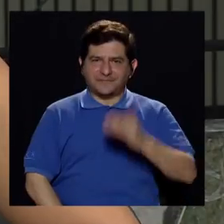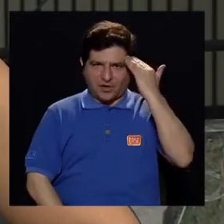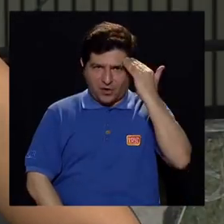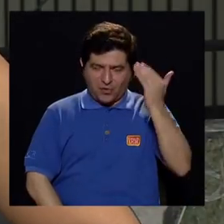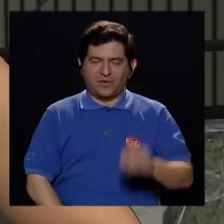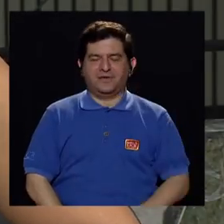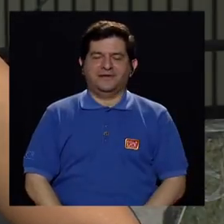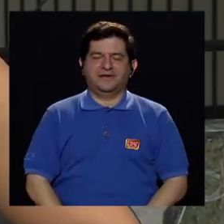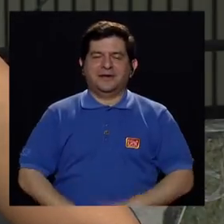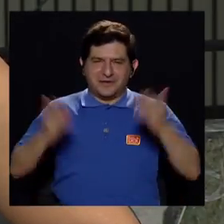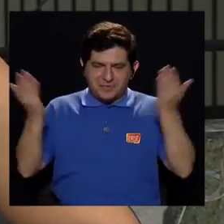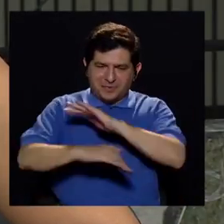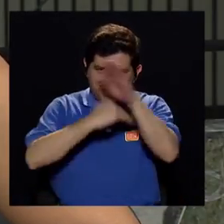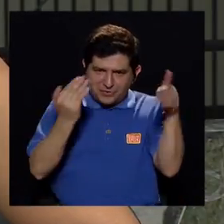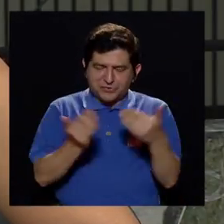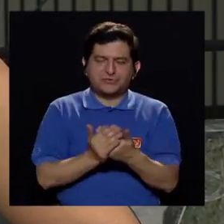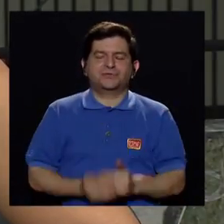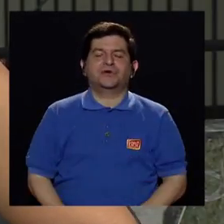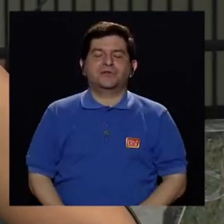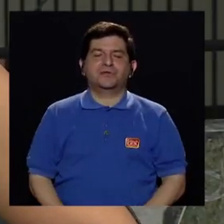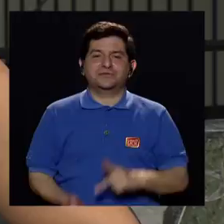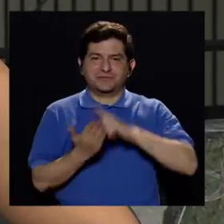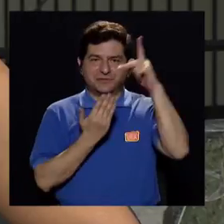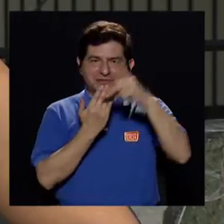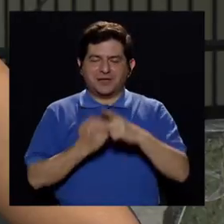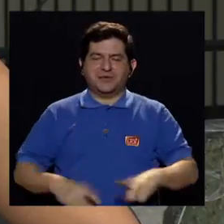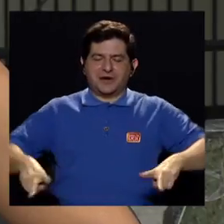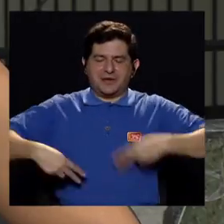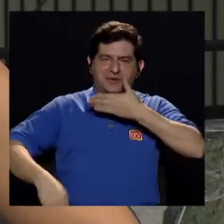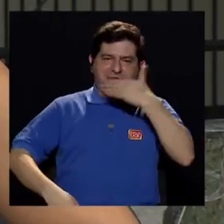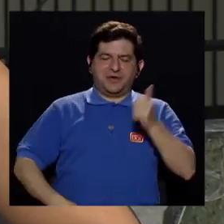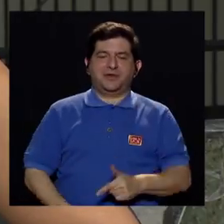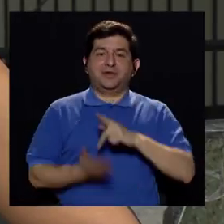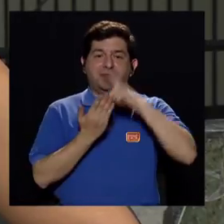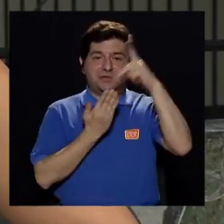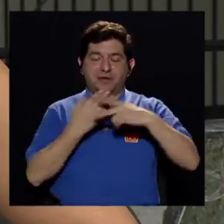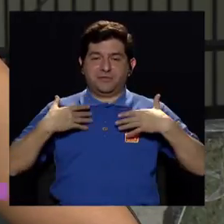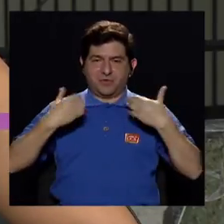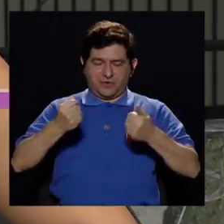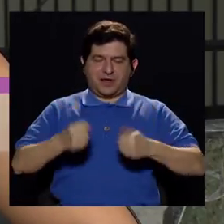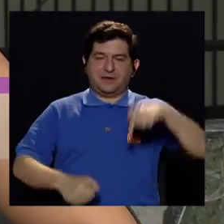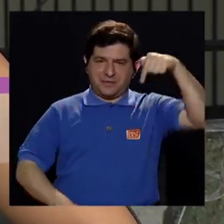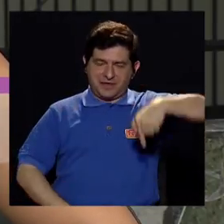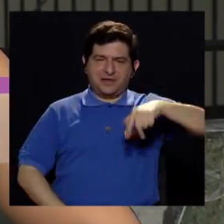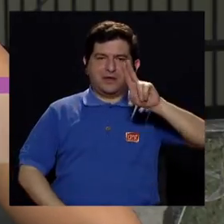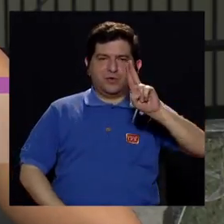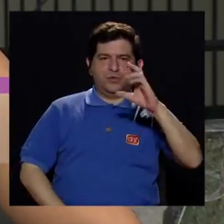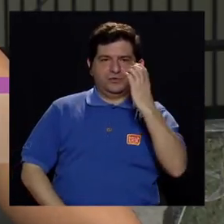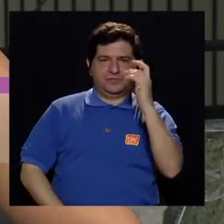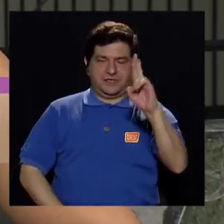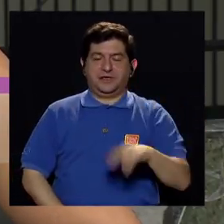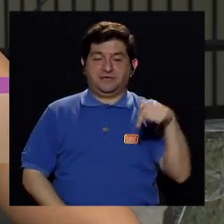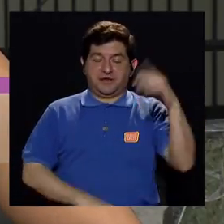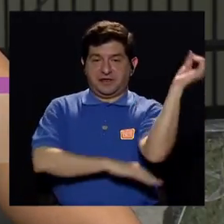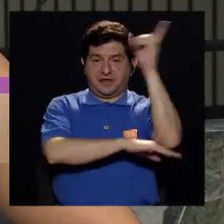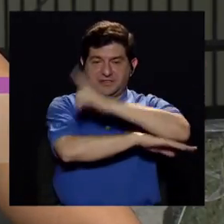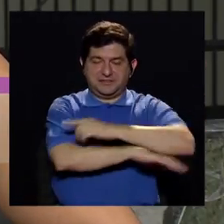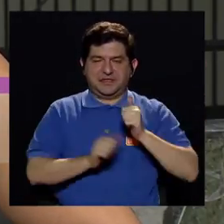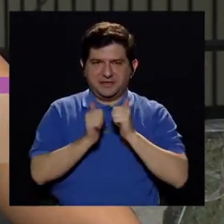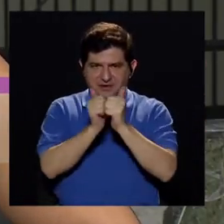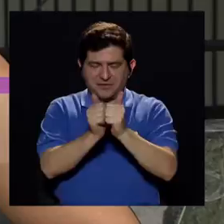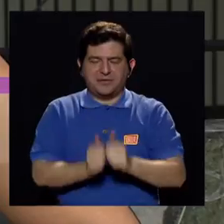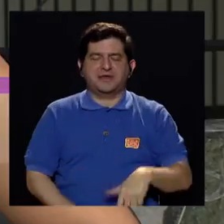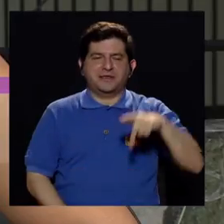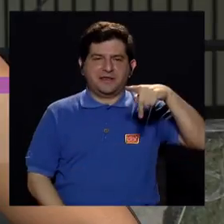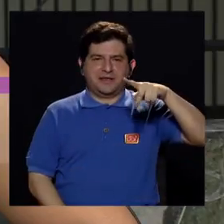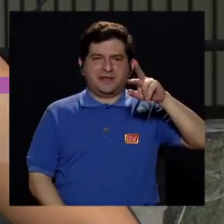Hola, ¿qué tal? Bienvenidos y bienvenidas a Vivir Mejor, la telerrevista de salud de la Universidad de Costa Rica. El día de hoy les acompañamos desde el